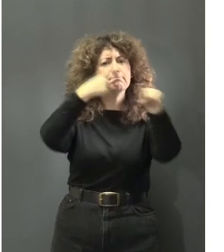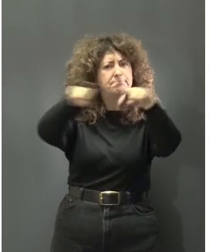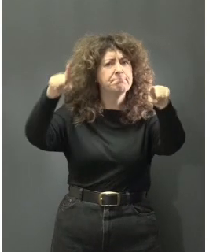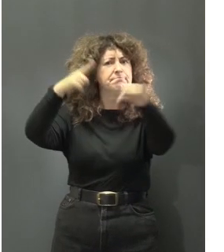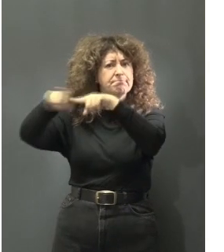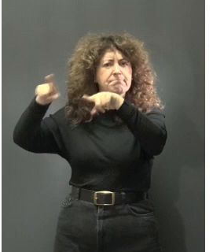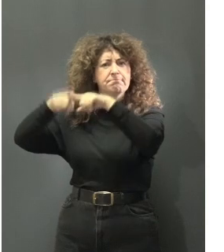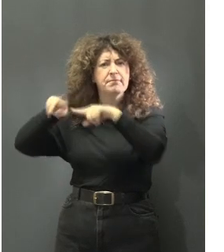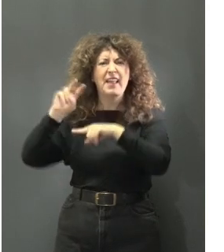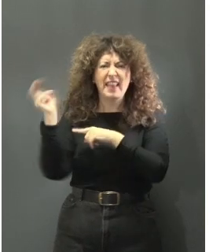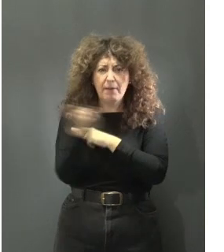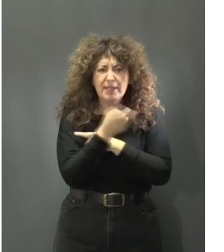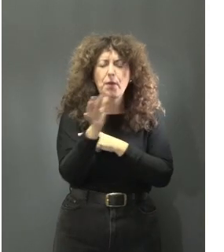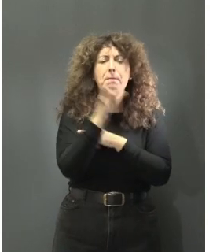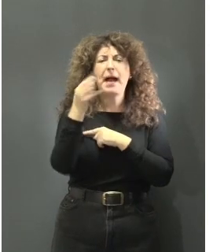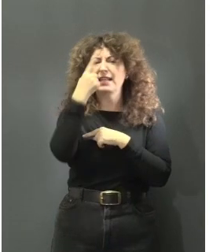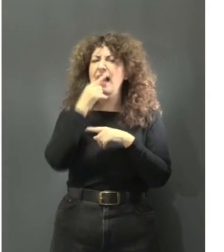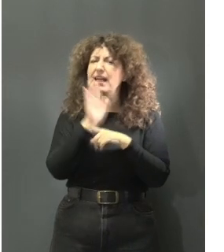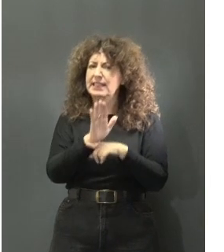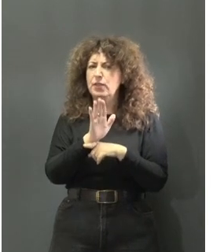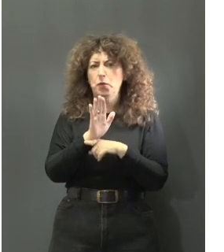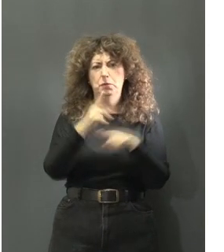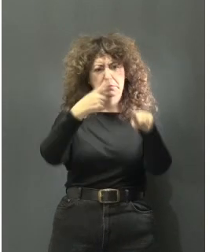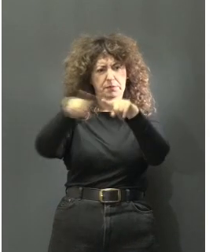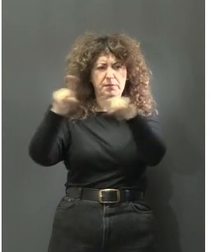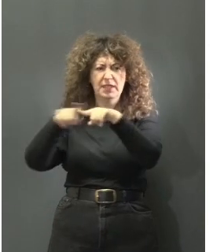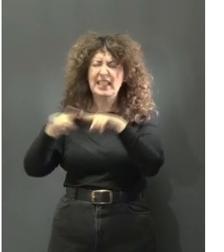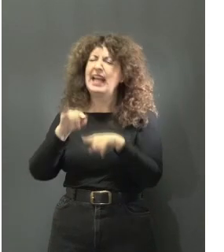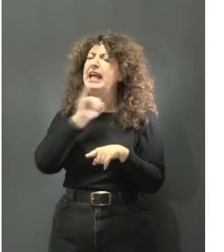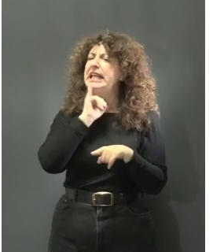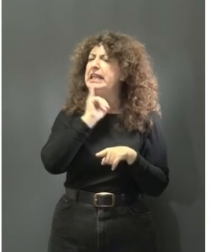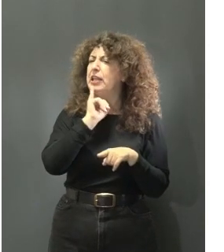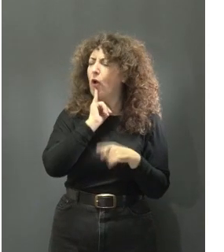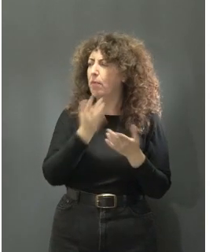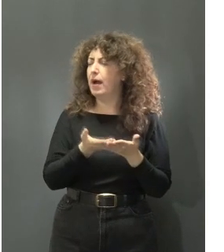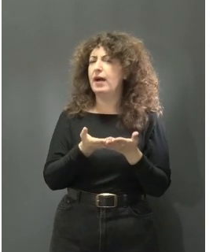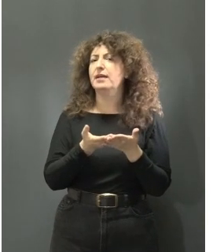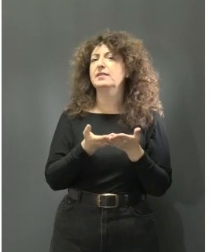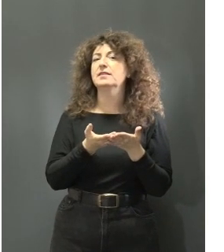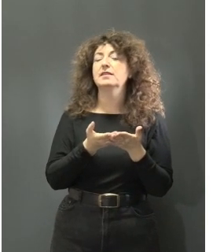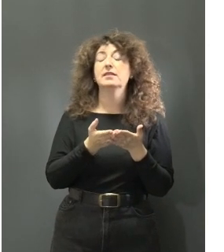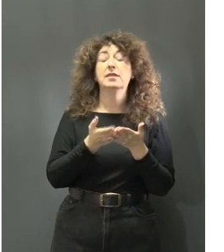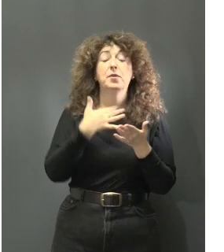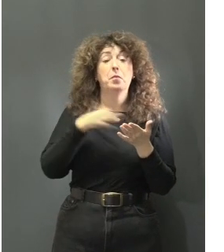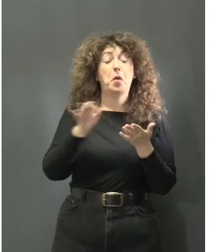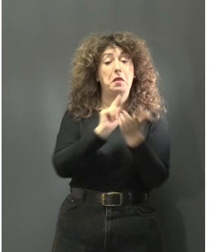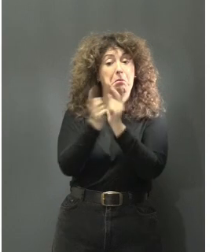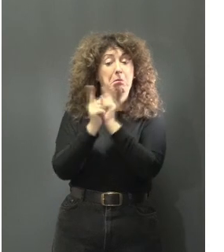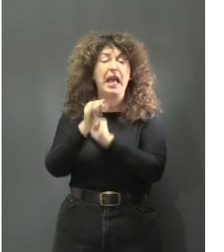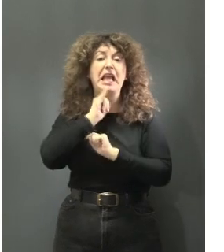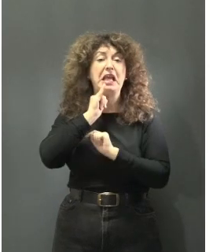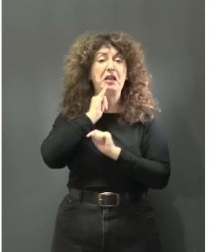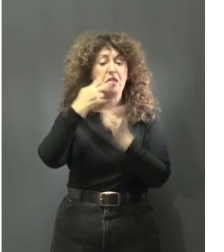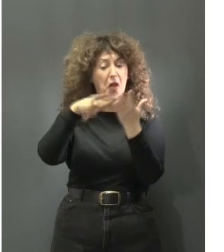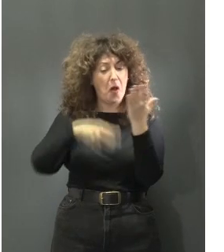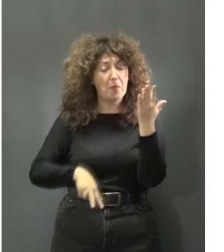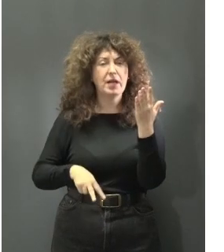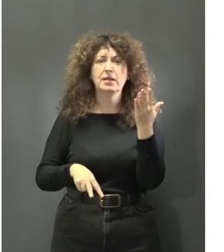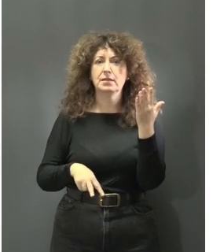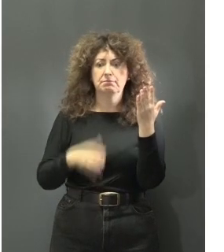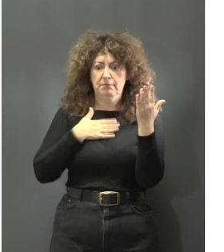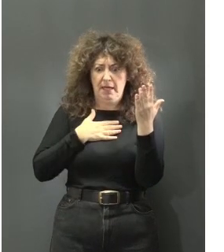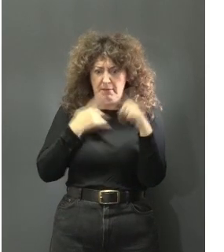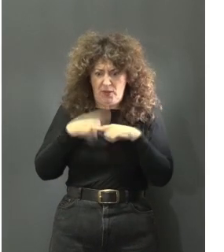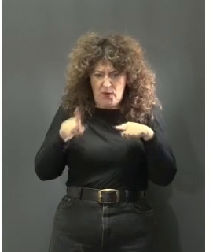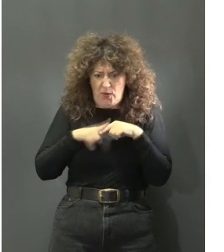en cuestión de actitudes, ¿no? En variedades de idiomas. Puedes traducir a diversos idiomas, puedes leer para mí eso ya